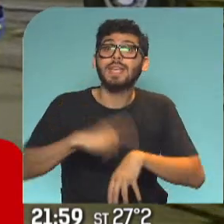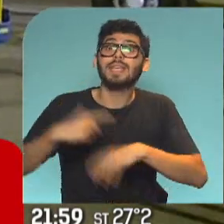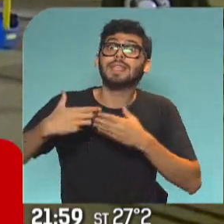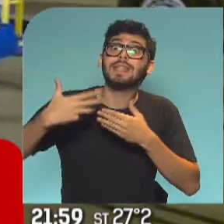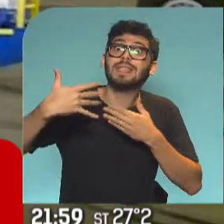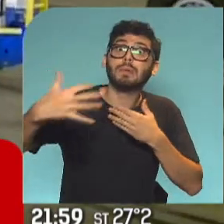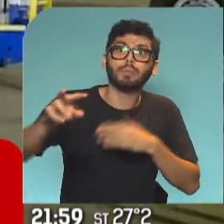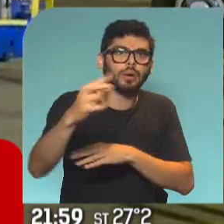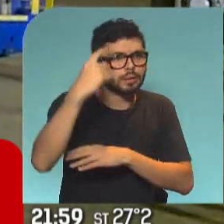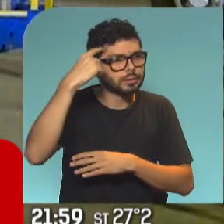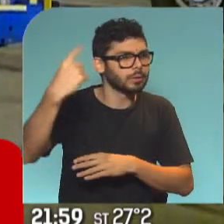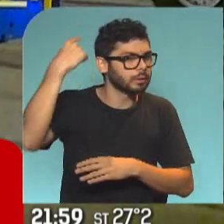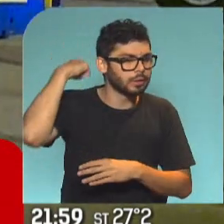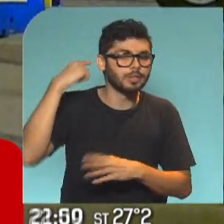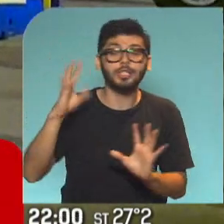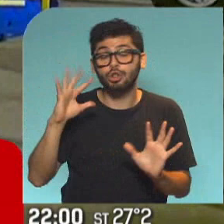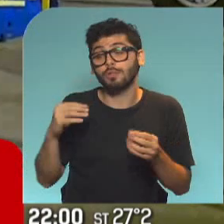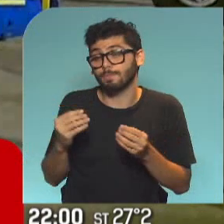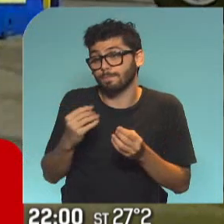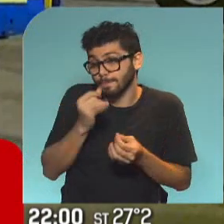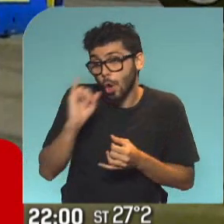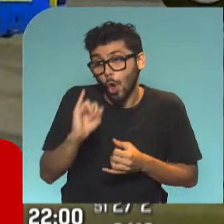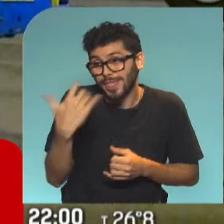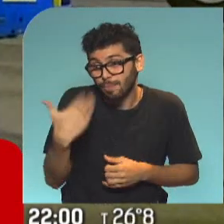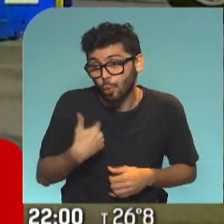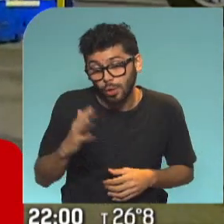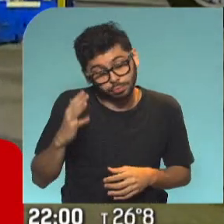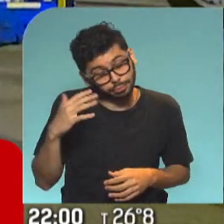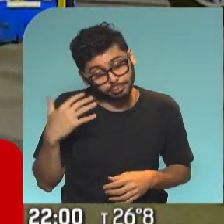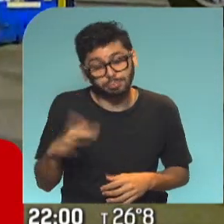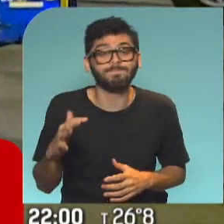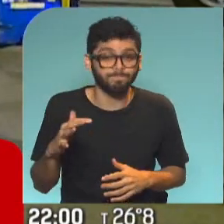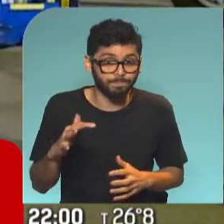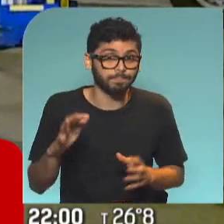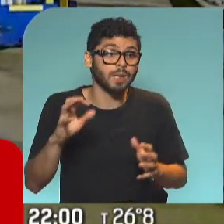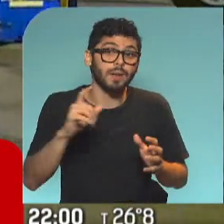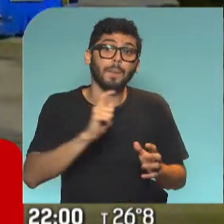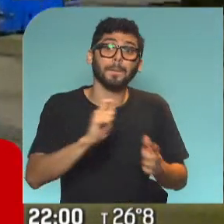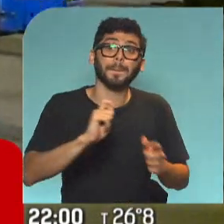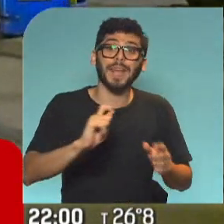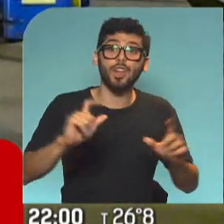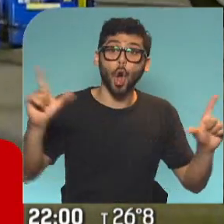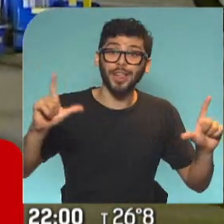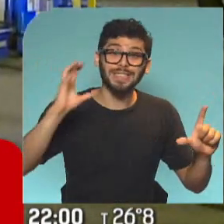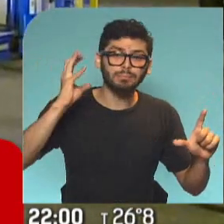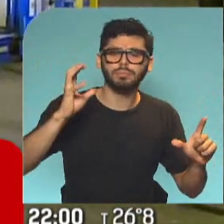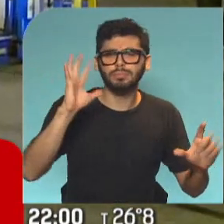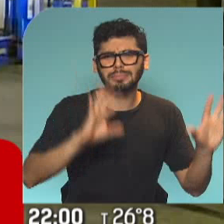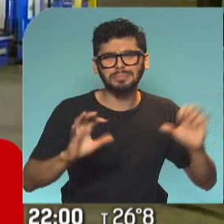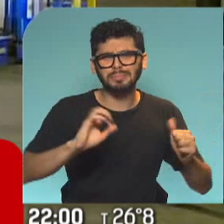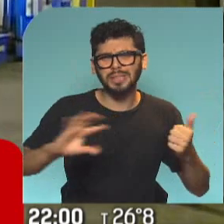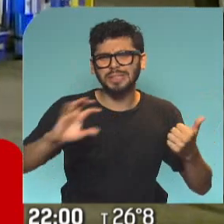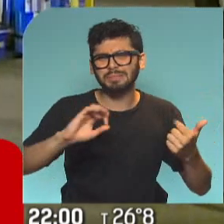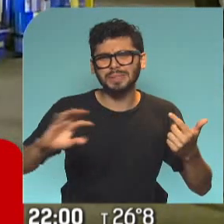para poder responderlo, pero ya te puedo empezar a responder. Un buen compendio, digamos, de lo mal hecho podría ser acudir al trabajo que hicieron